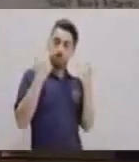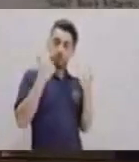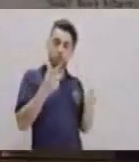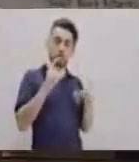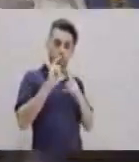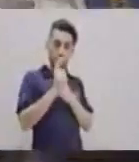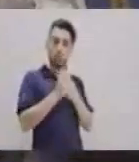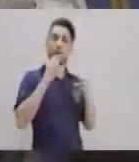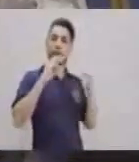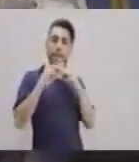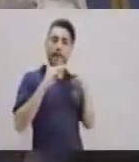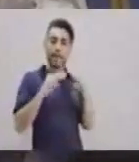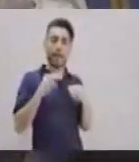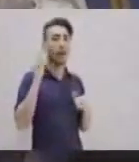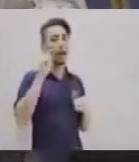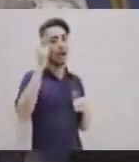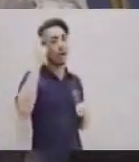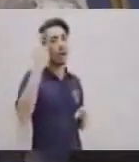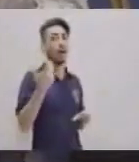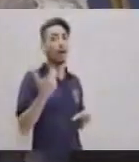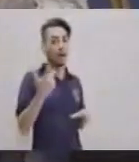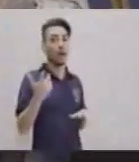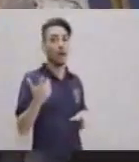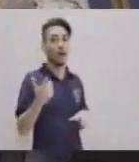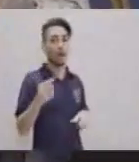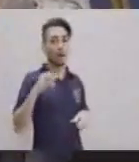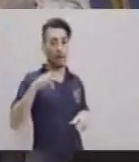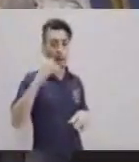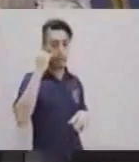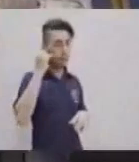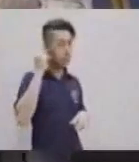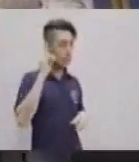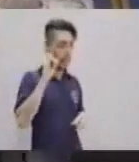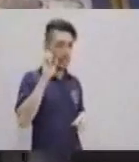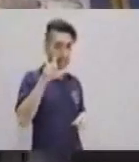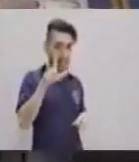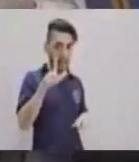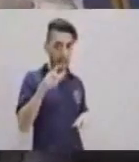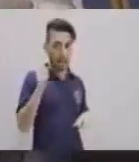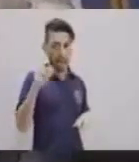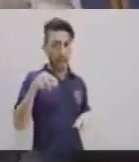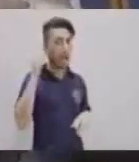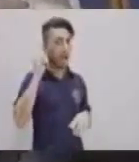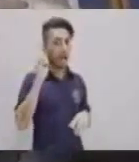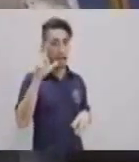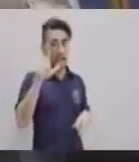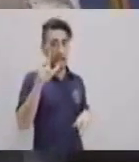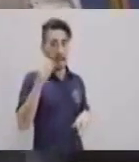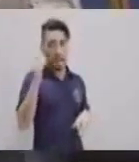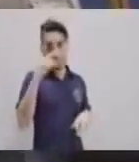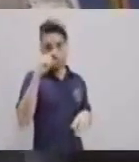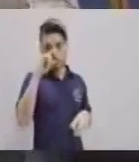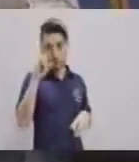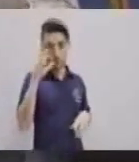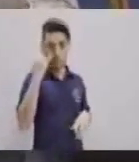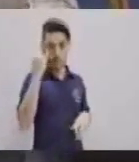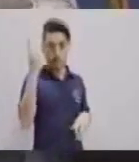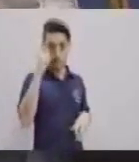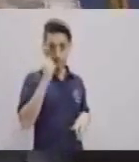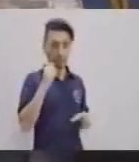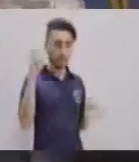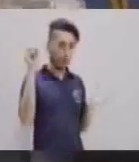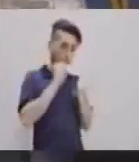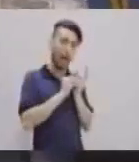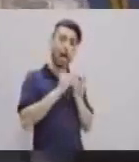Miguel Ángel Asturias, y él es considerado también casi al final del vanguardismo, pero él agregó componentes todavía más